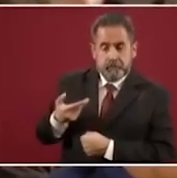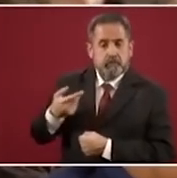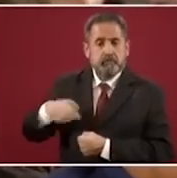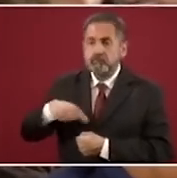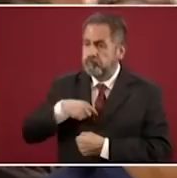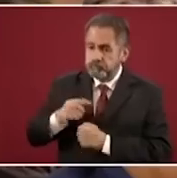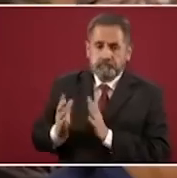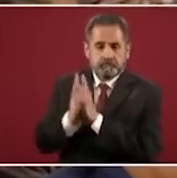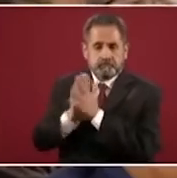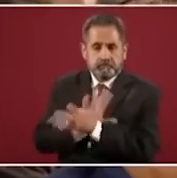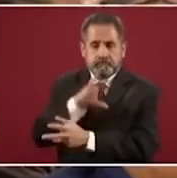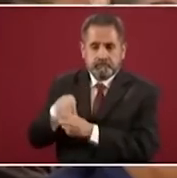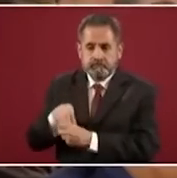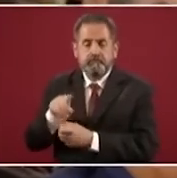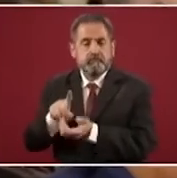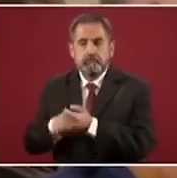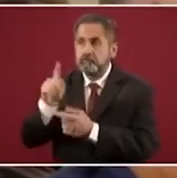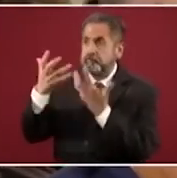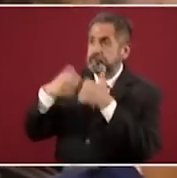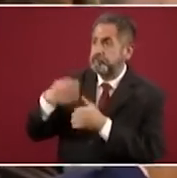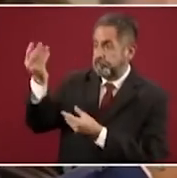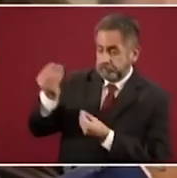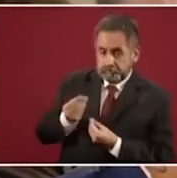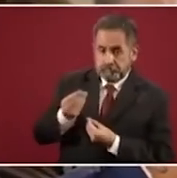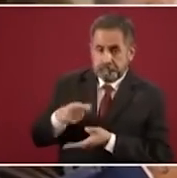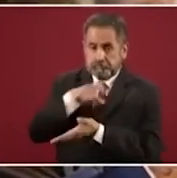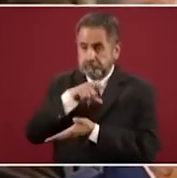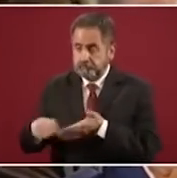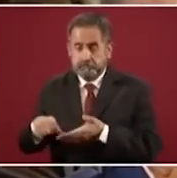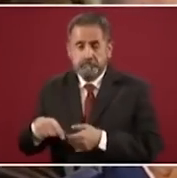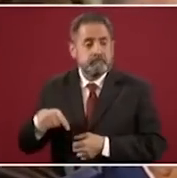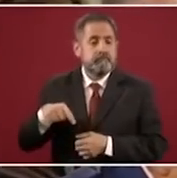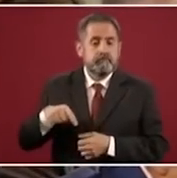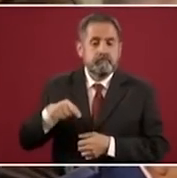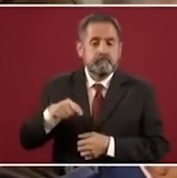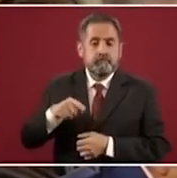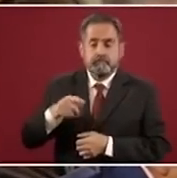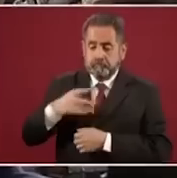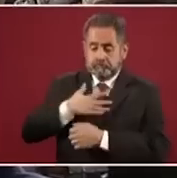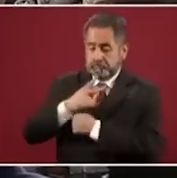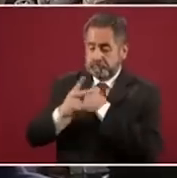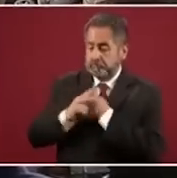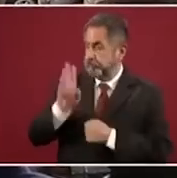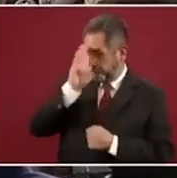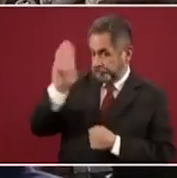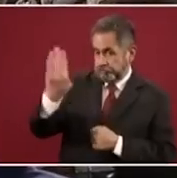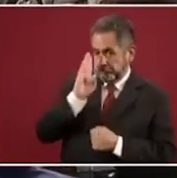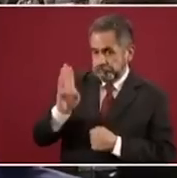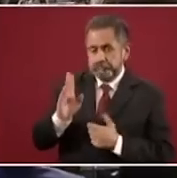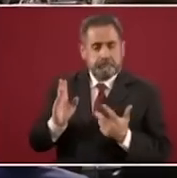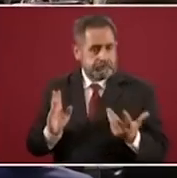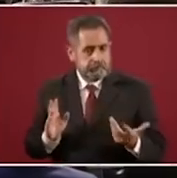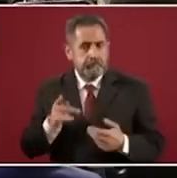participe también sus empresarios compren a los estados de manera directa, pero sé que también en los